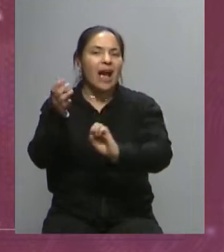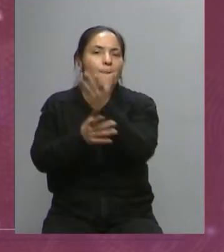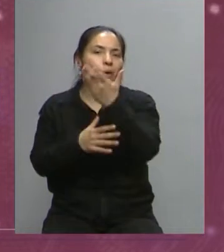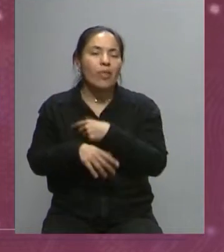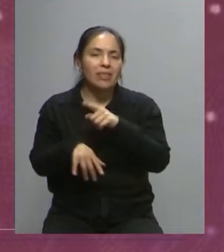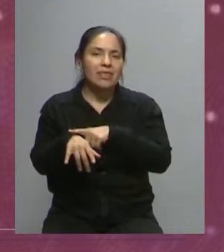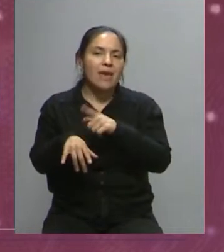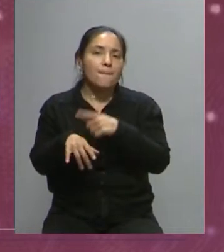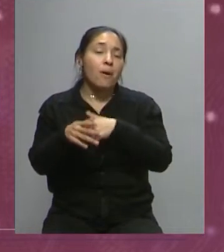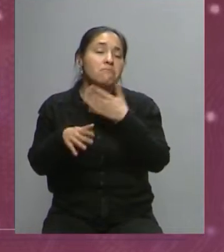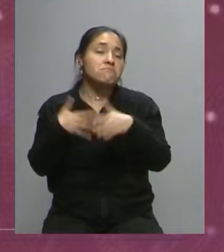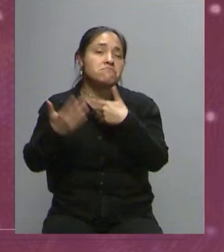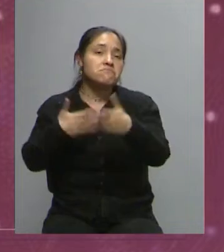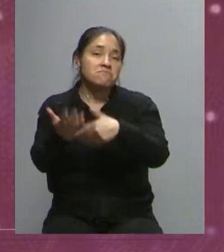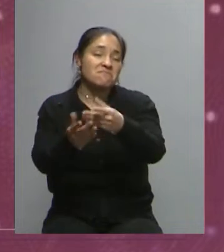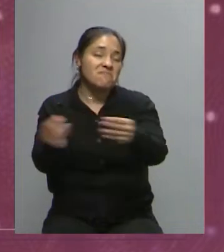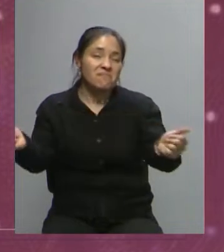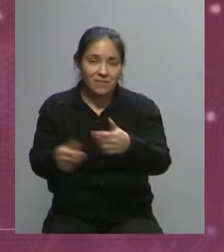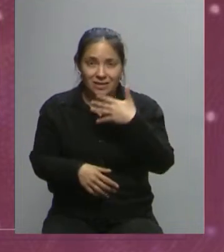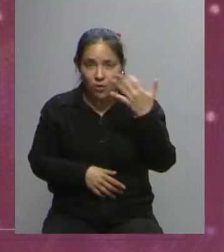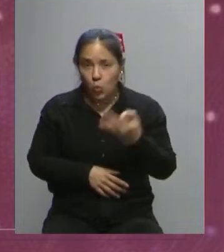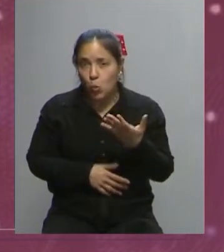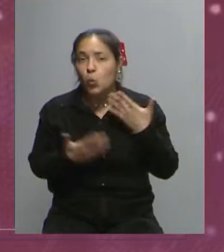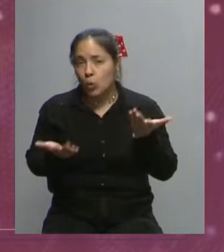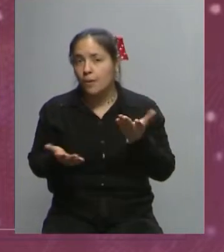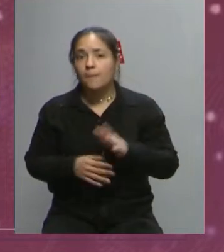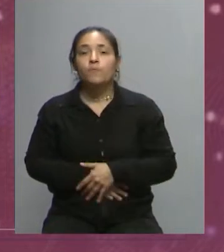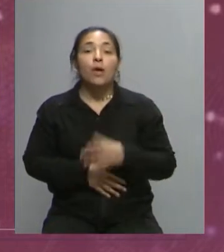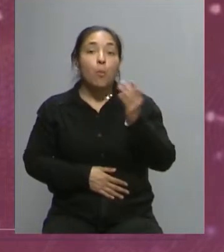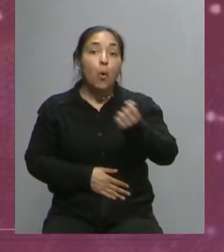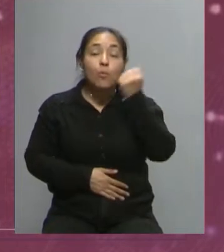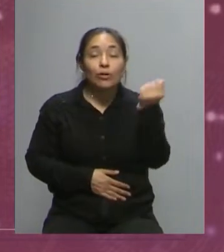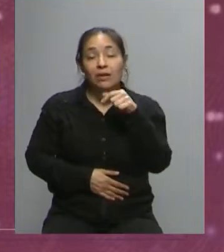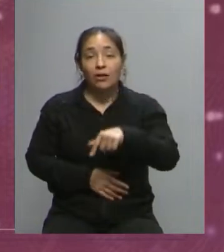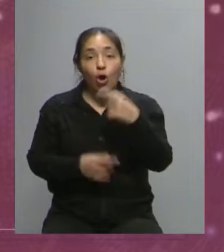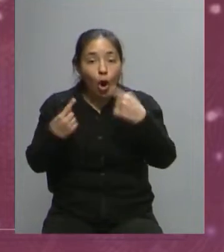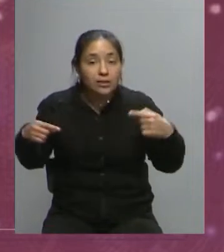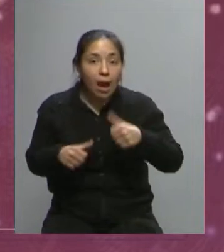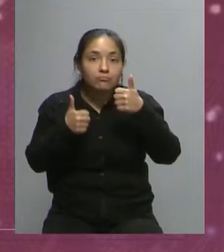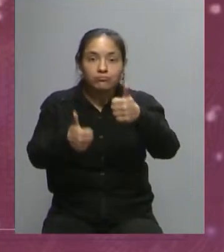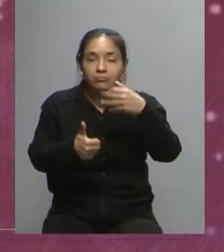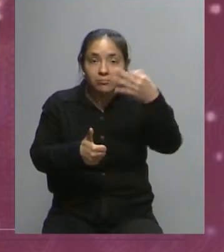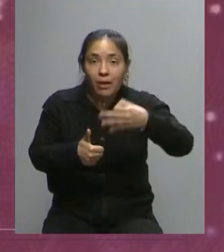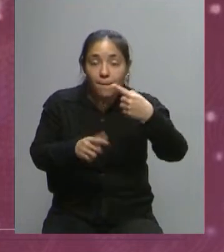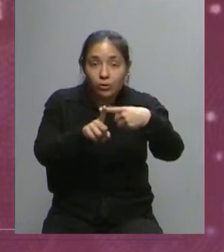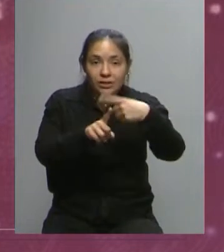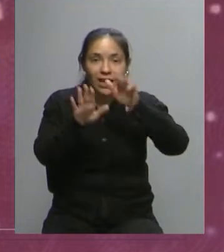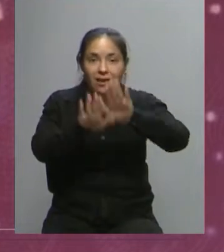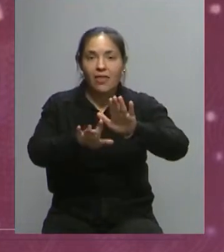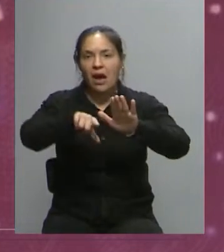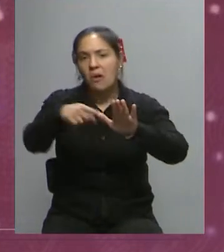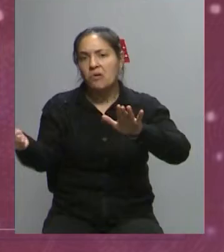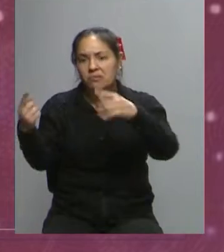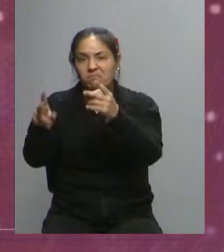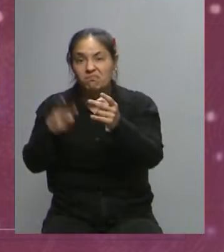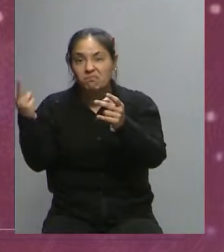moda pasajera va a pasar. Entonces, en definitiva, lo interesante es que se quede lo que es bueno y que se vaya lo que es malo, ¿no? Claro. Entonces, desde este punto de vista,